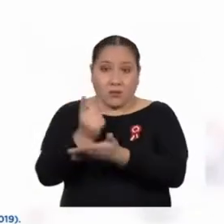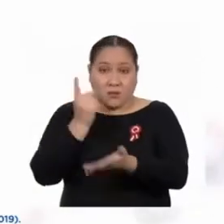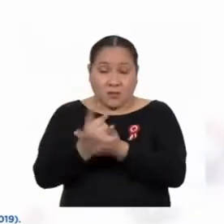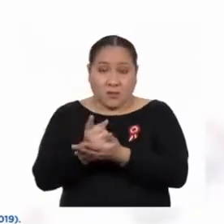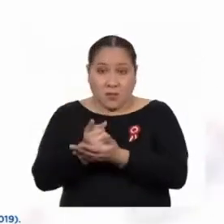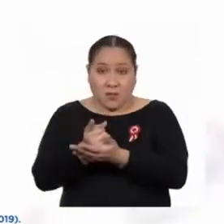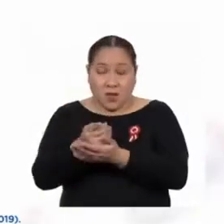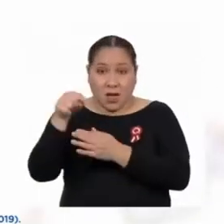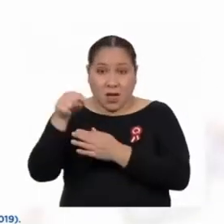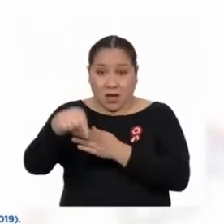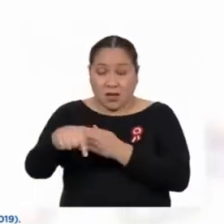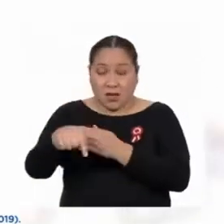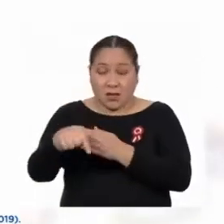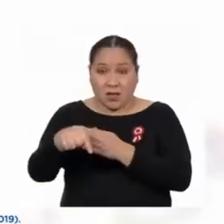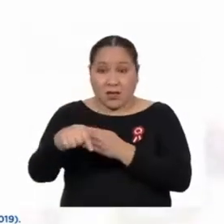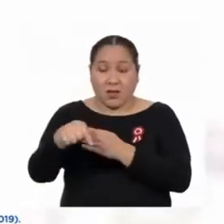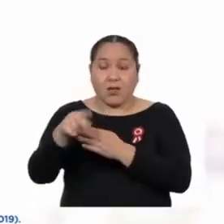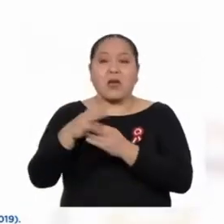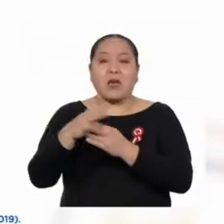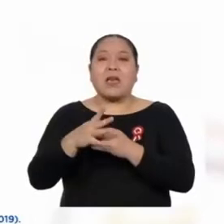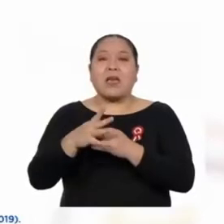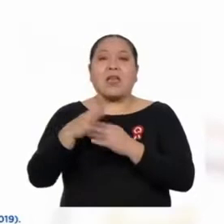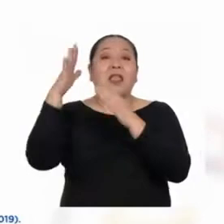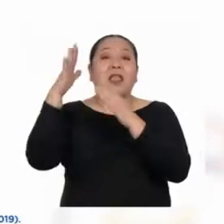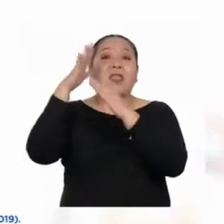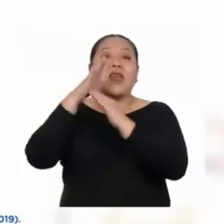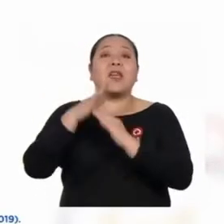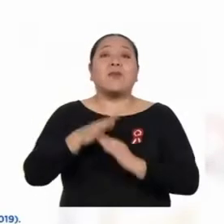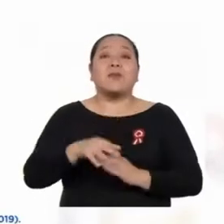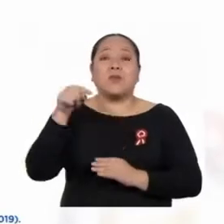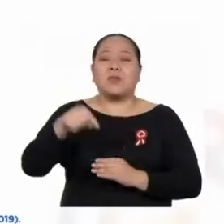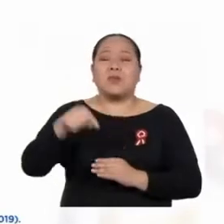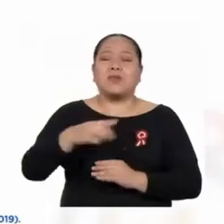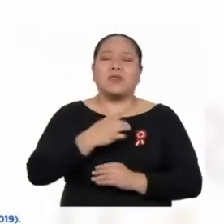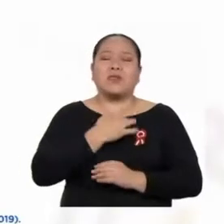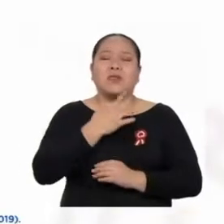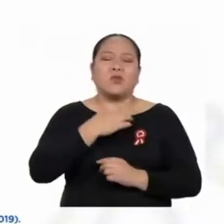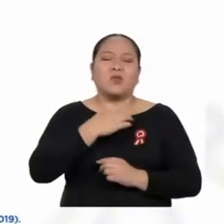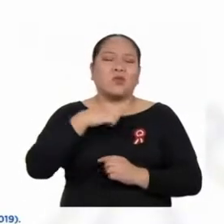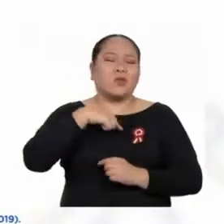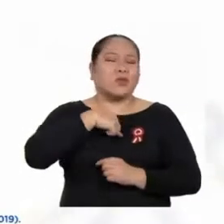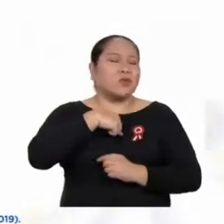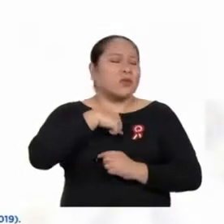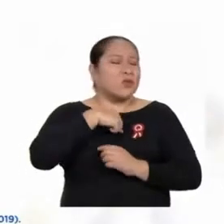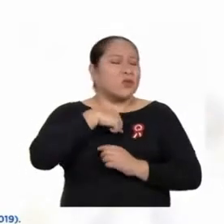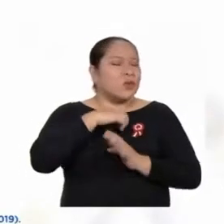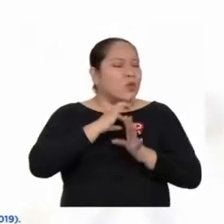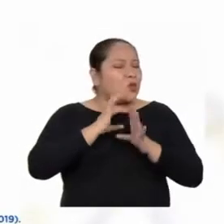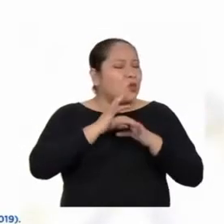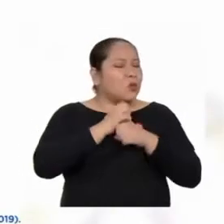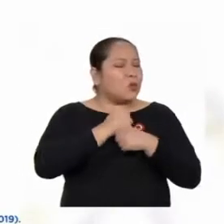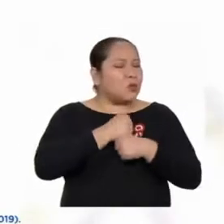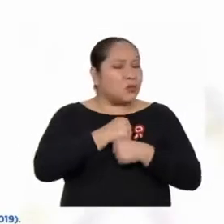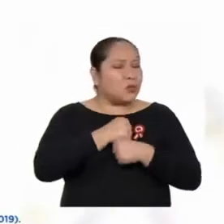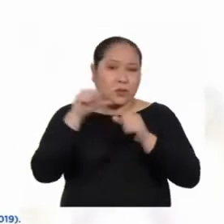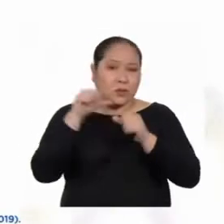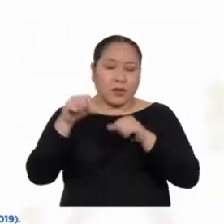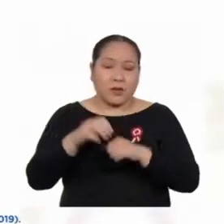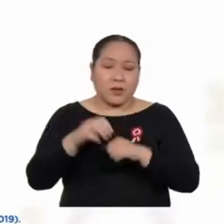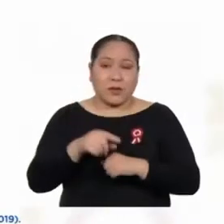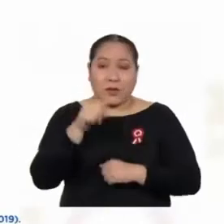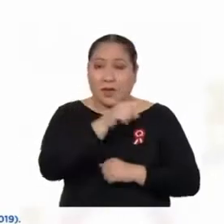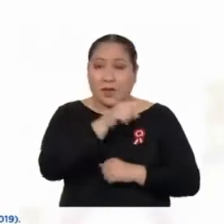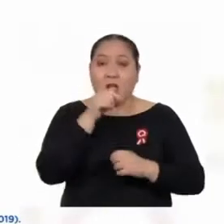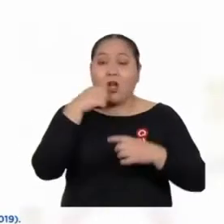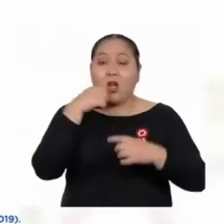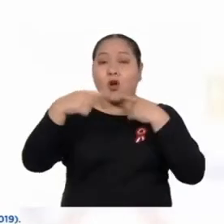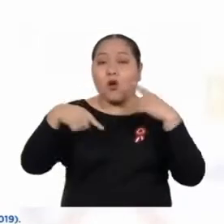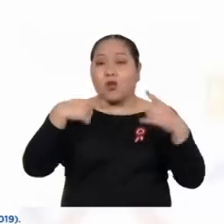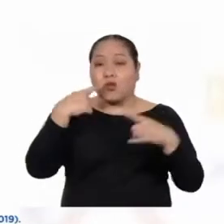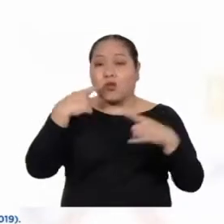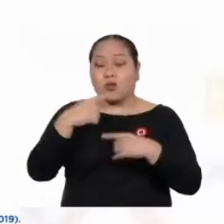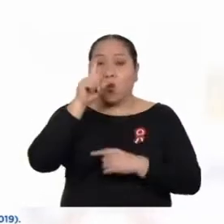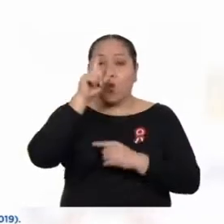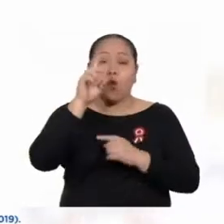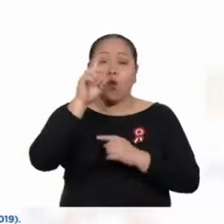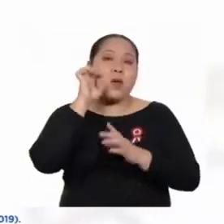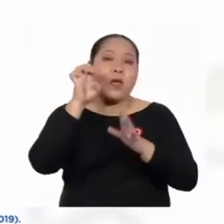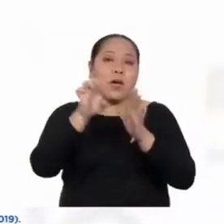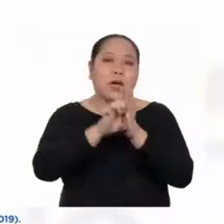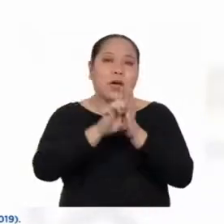las expresiones más dolorosas y más crueles. Él contó además un ejemplo